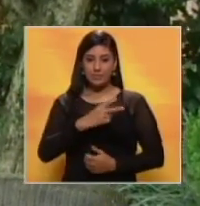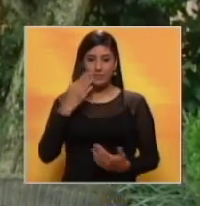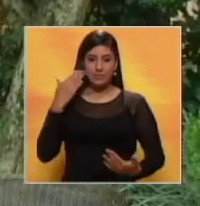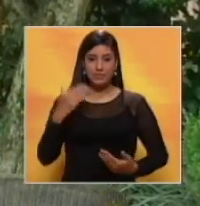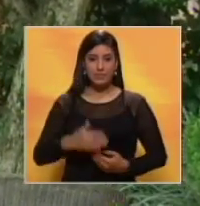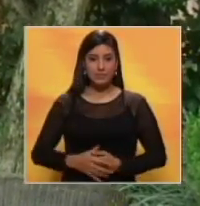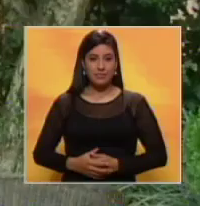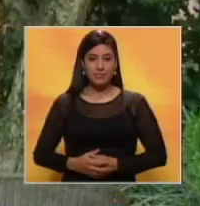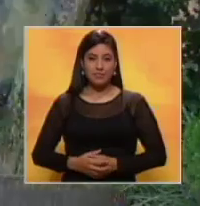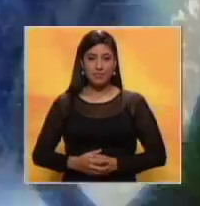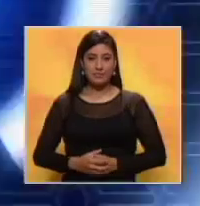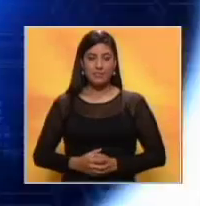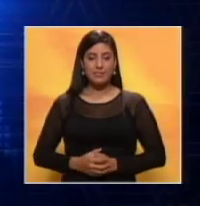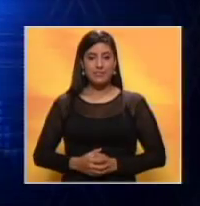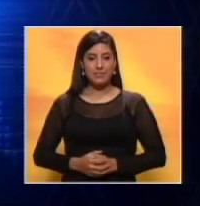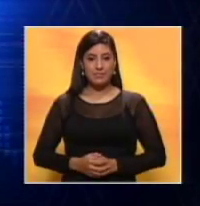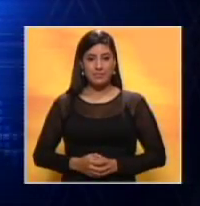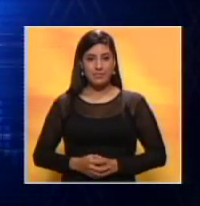Noticiero Venevisión.